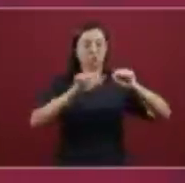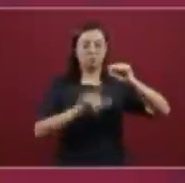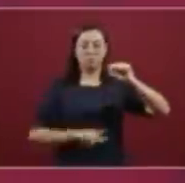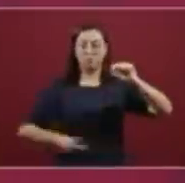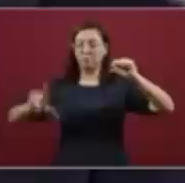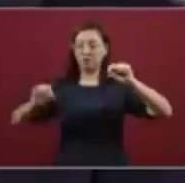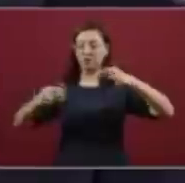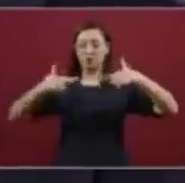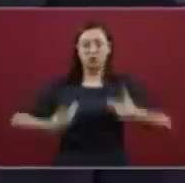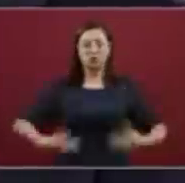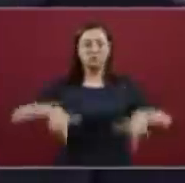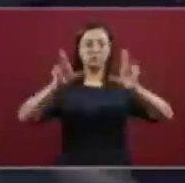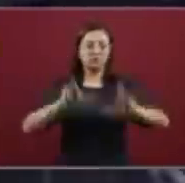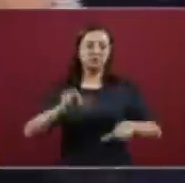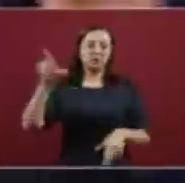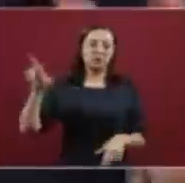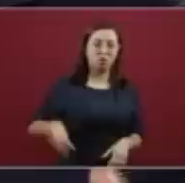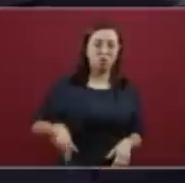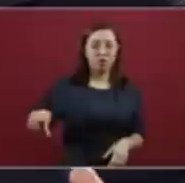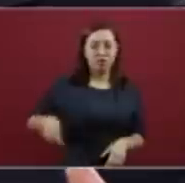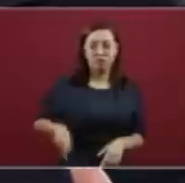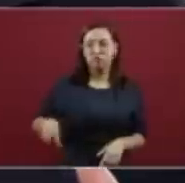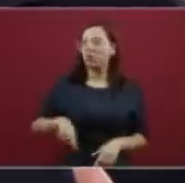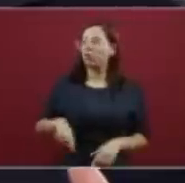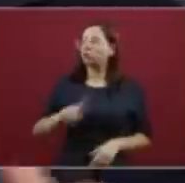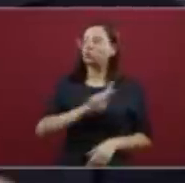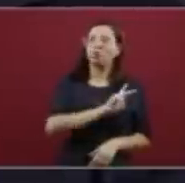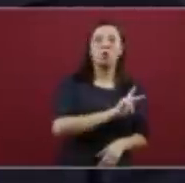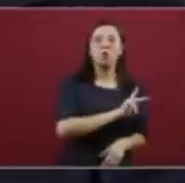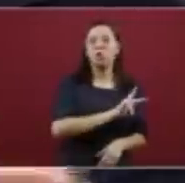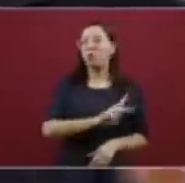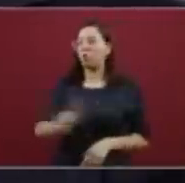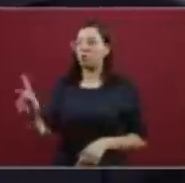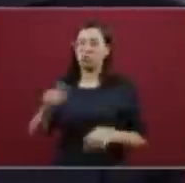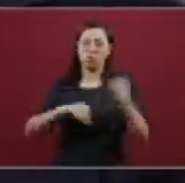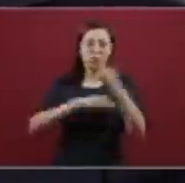de México. Entonces, no